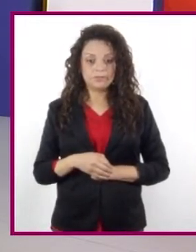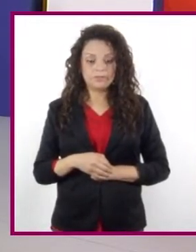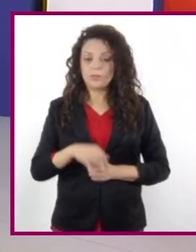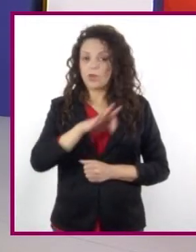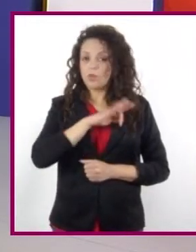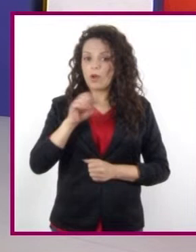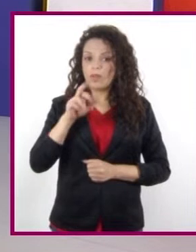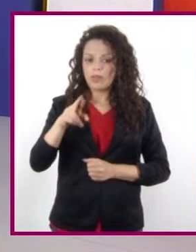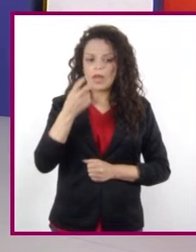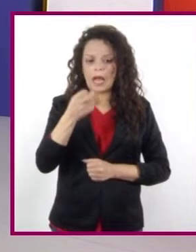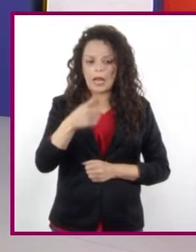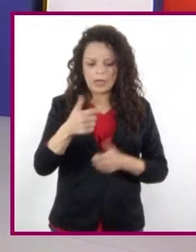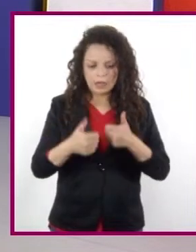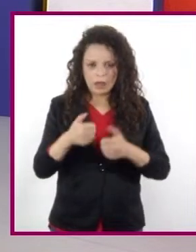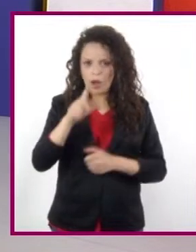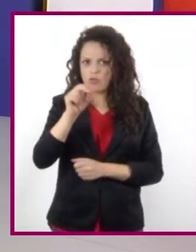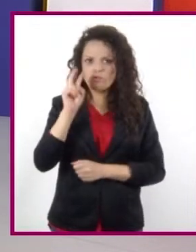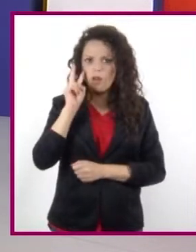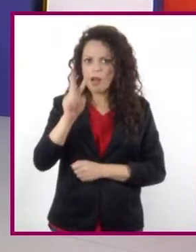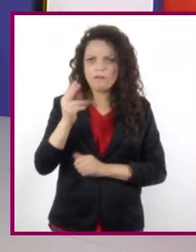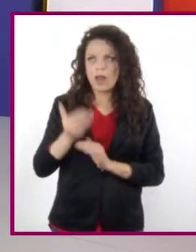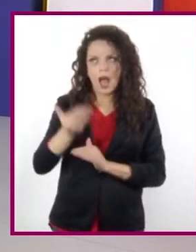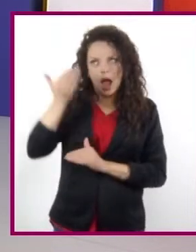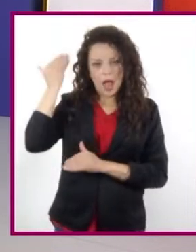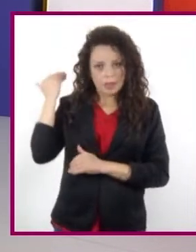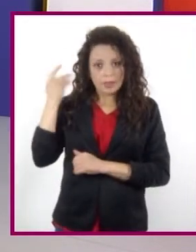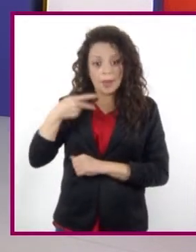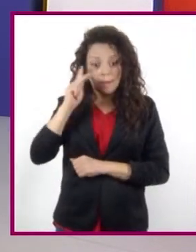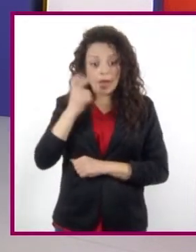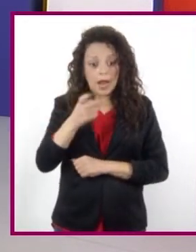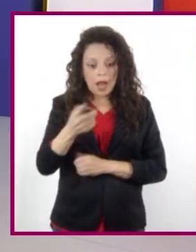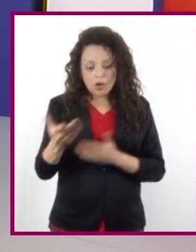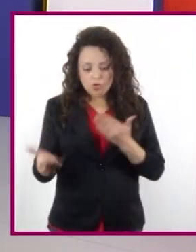evolución. Este sería el análisis comparativo,